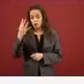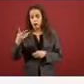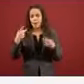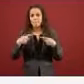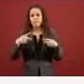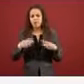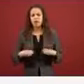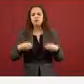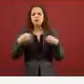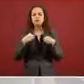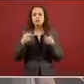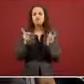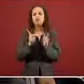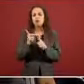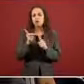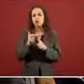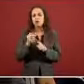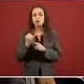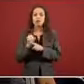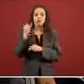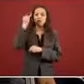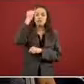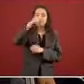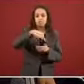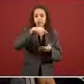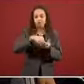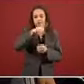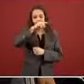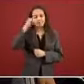en localidades indígenas. La que sigue, por favor.